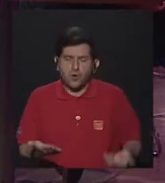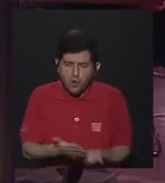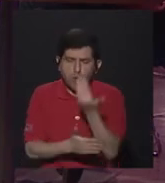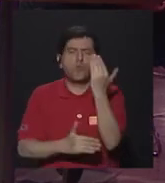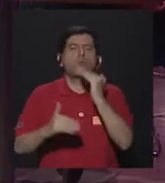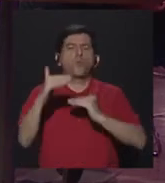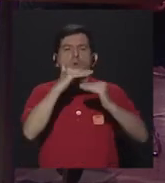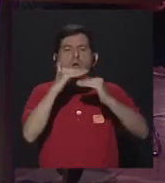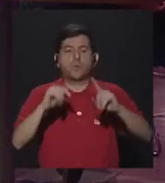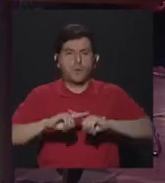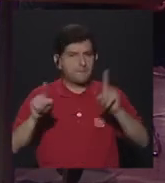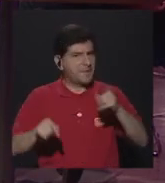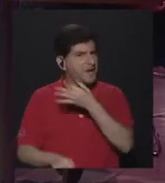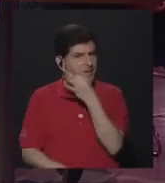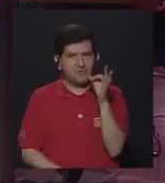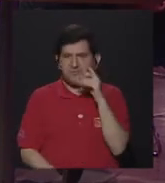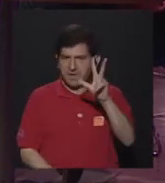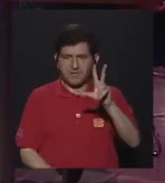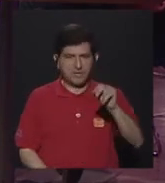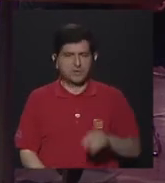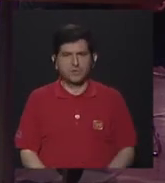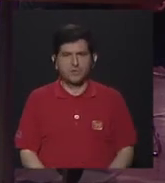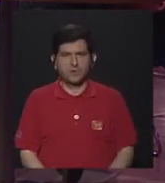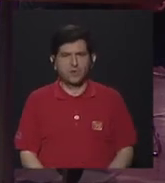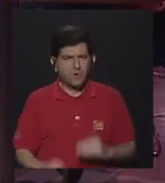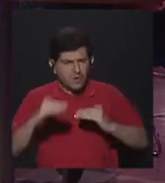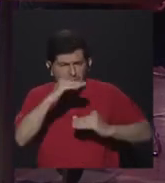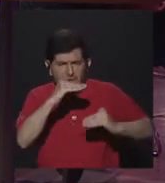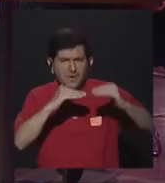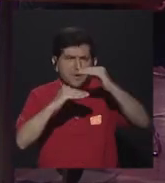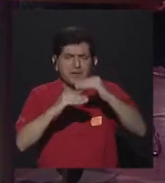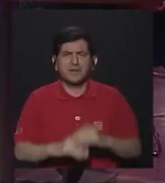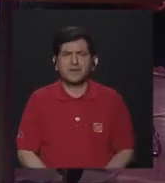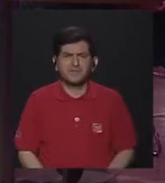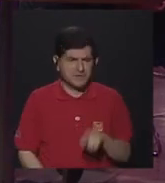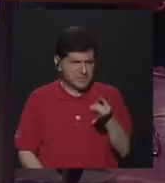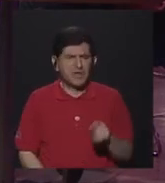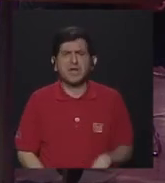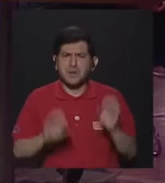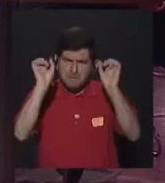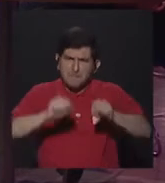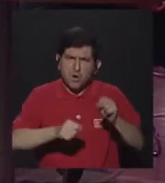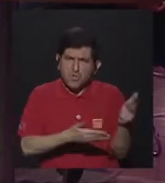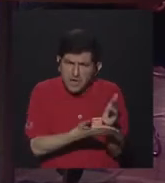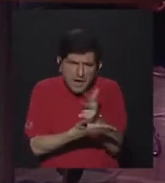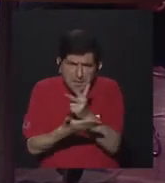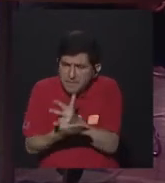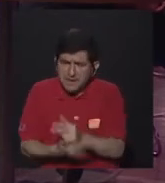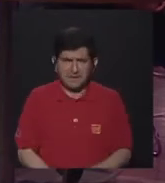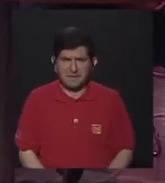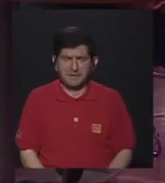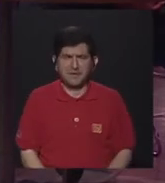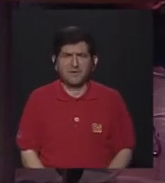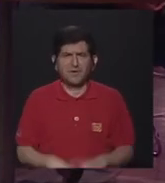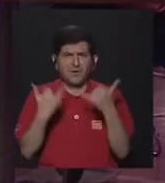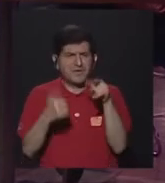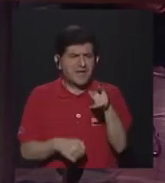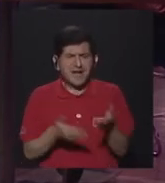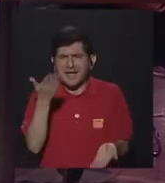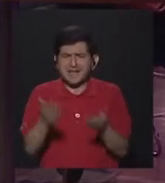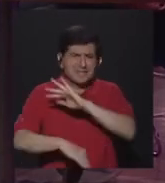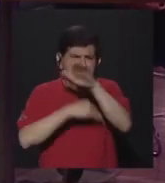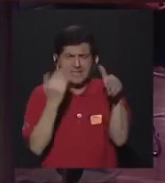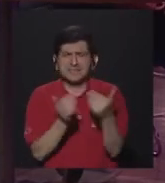pero no en fica 3 ganas un parqueo que es pequeño con el que tiene antología pues ya está colapsado todo